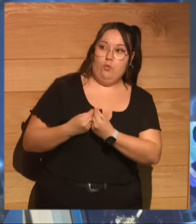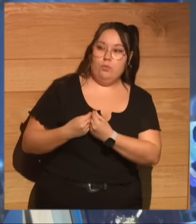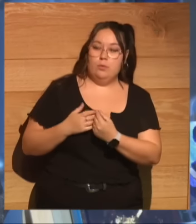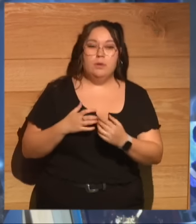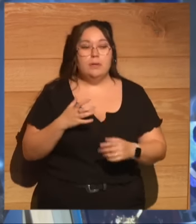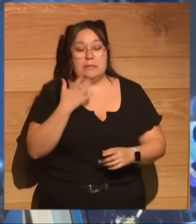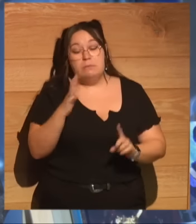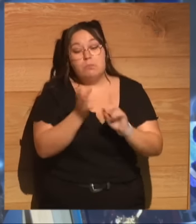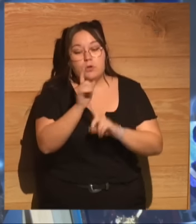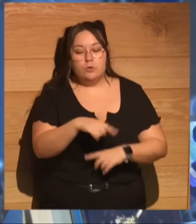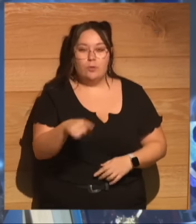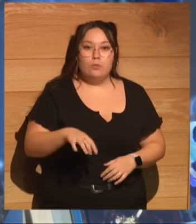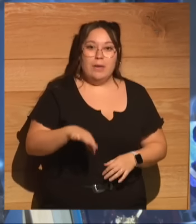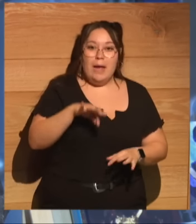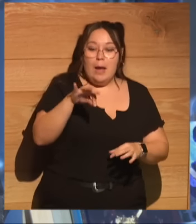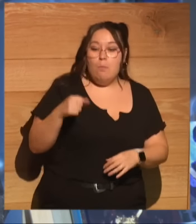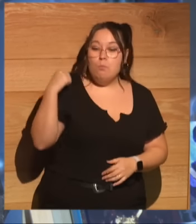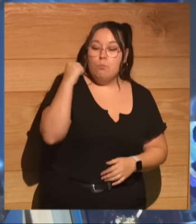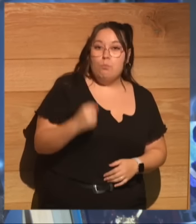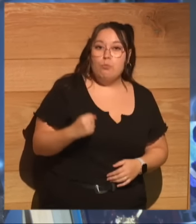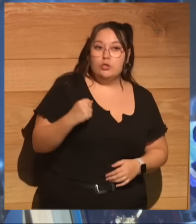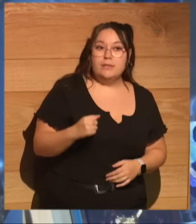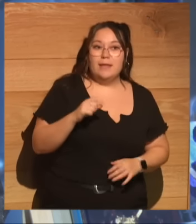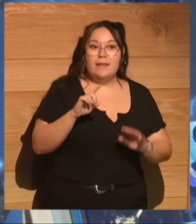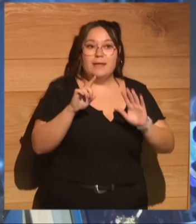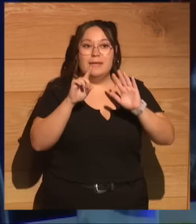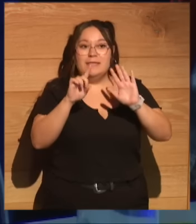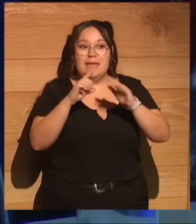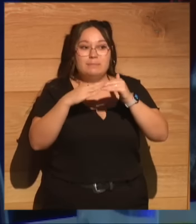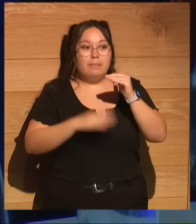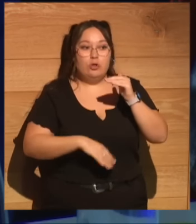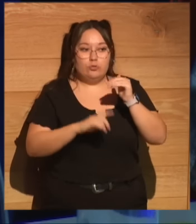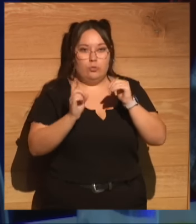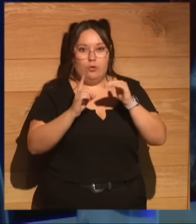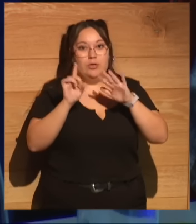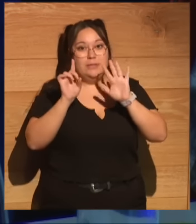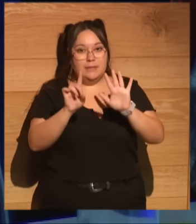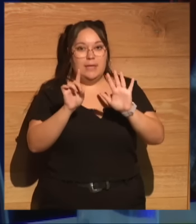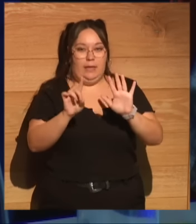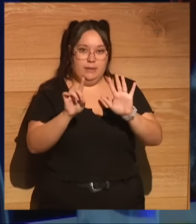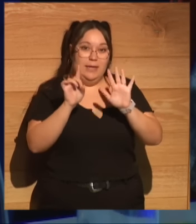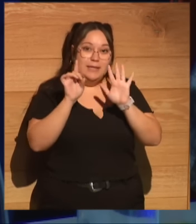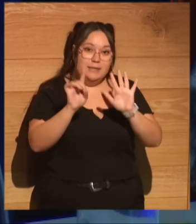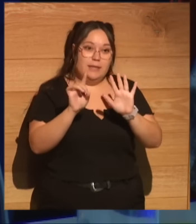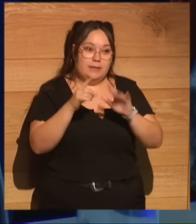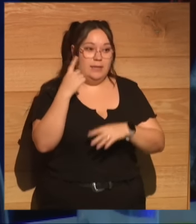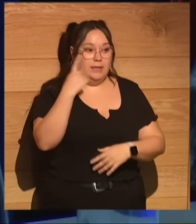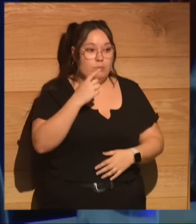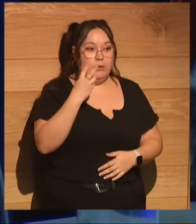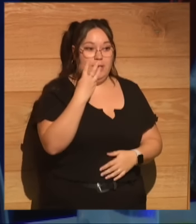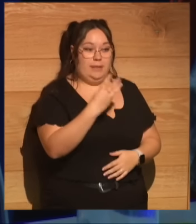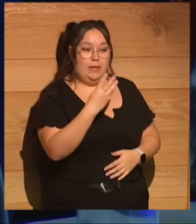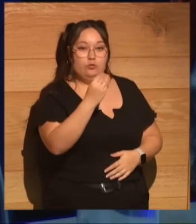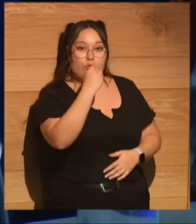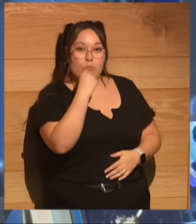Nos ha traído una bolsita de no menos de seis. No menos de seis. Sabiendo además que aquí comemos tres, claro, y por